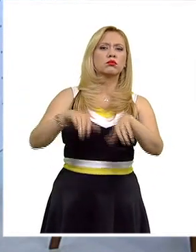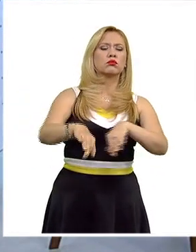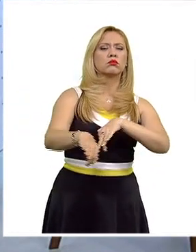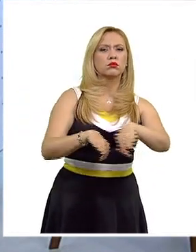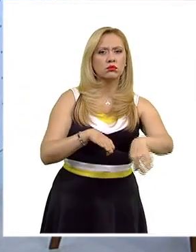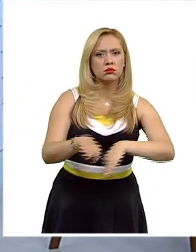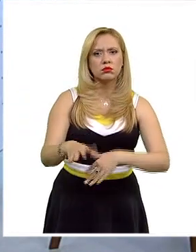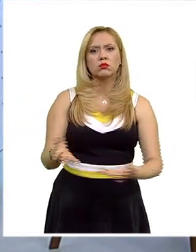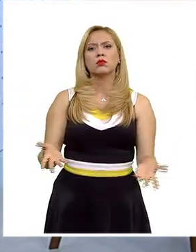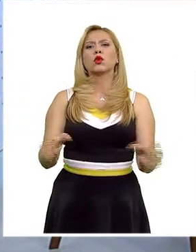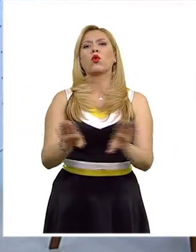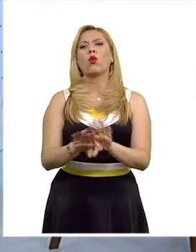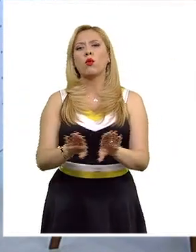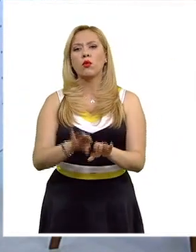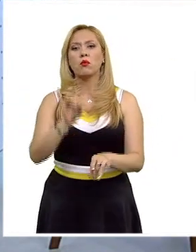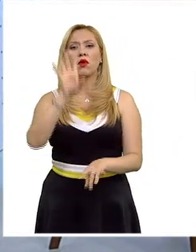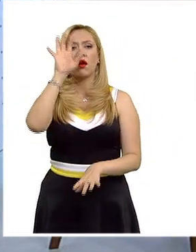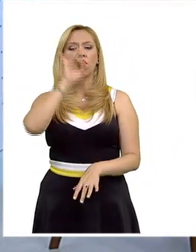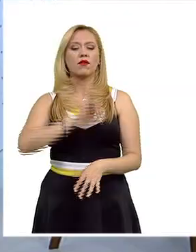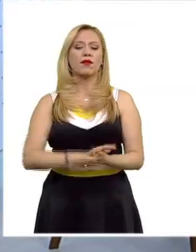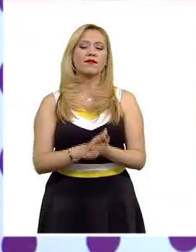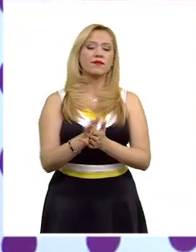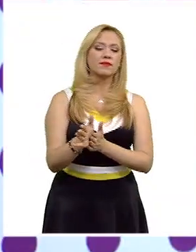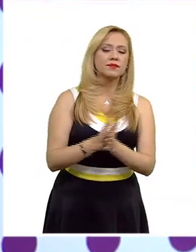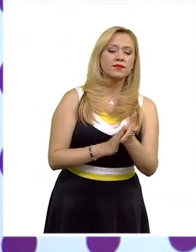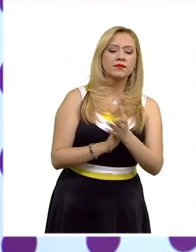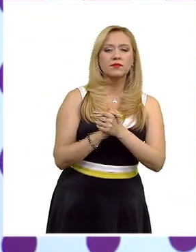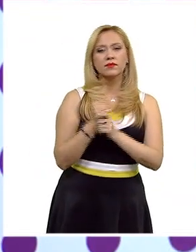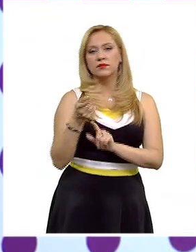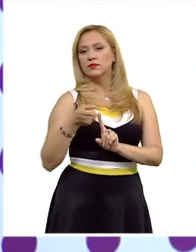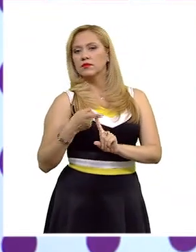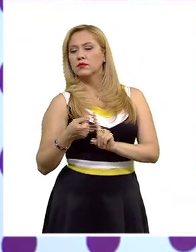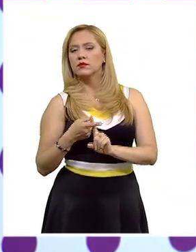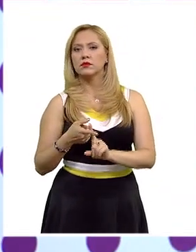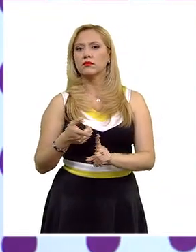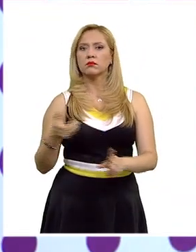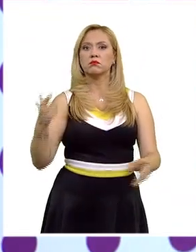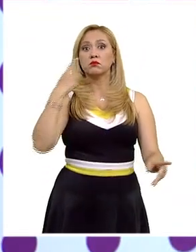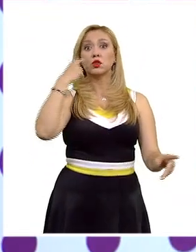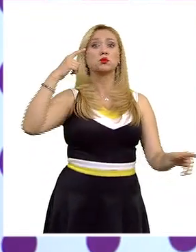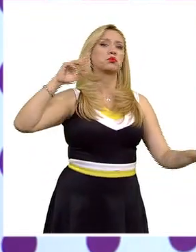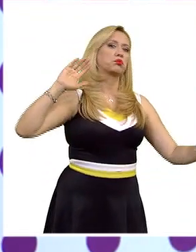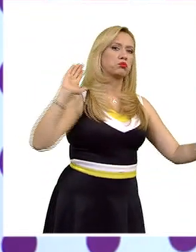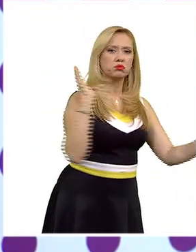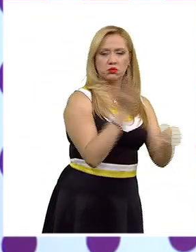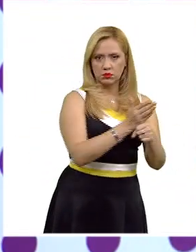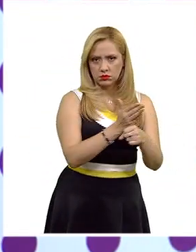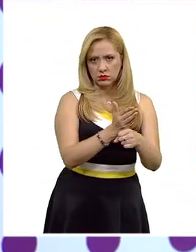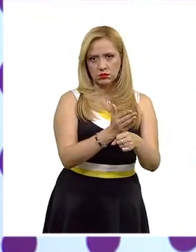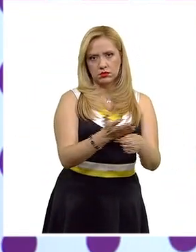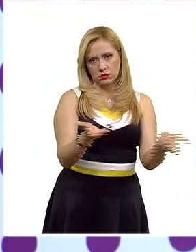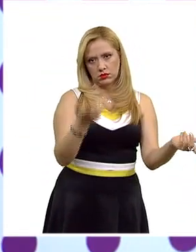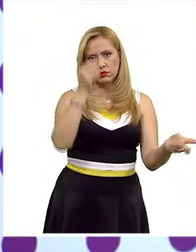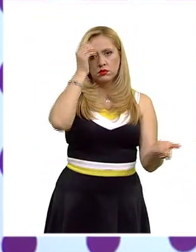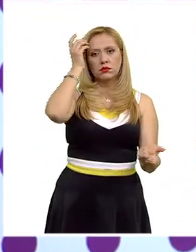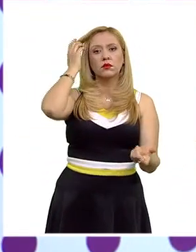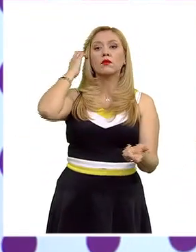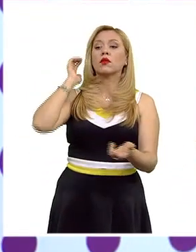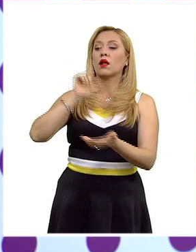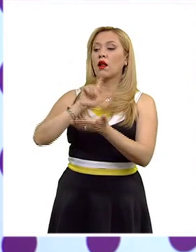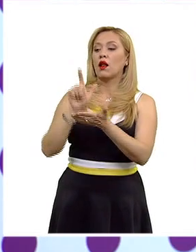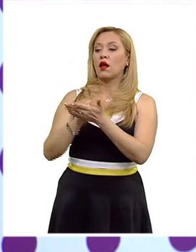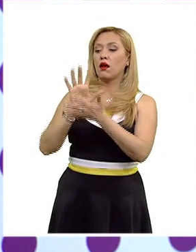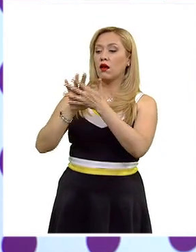quién emplean, cómo lo emplean, cómo van a sancionar, porque si dejamos toda esta carga en el Código Penal, vamos a